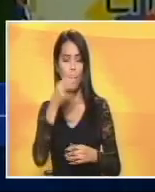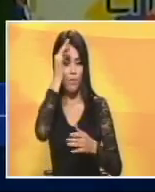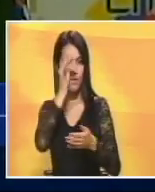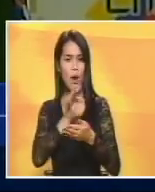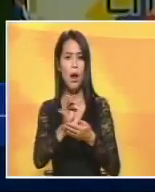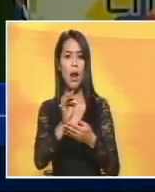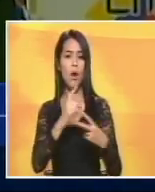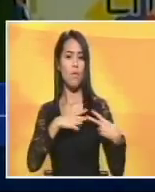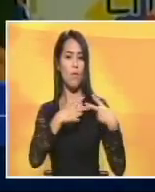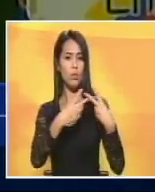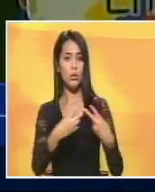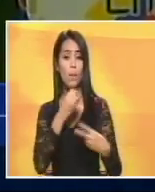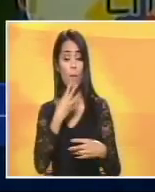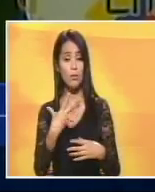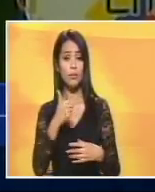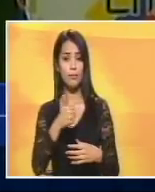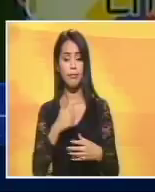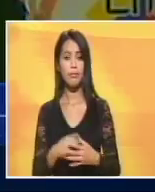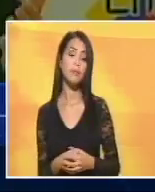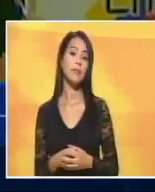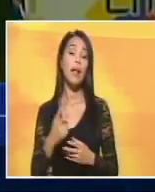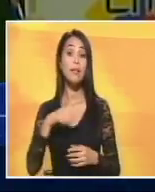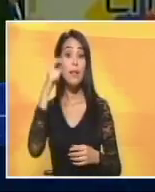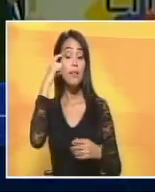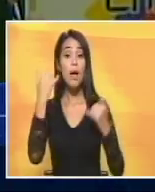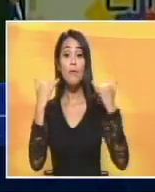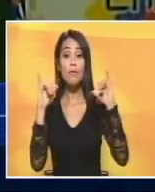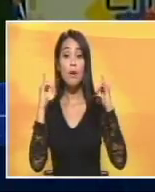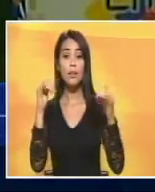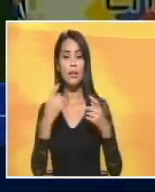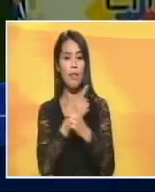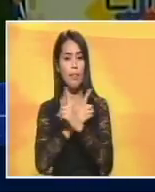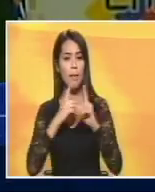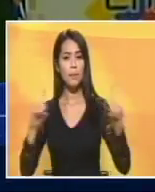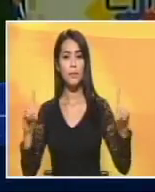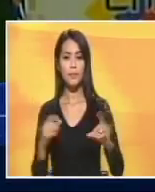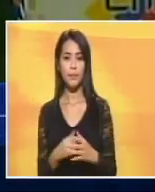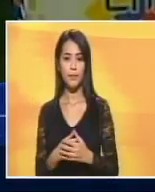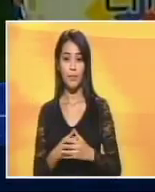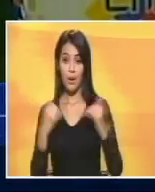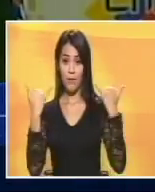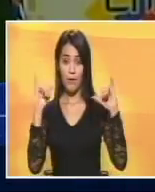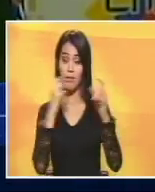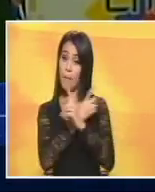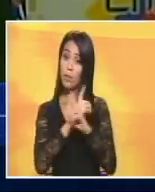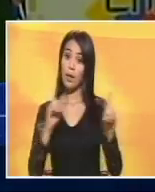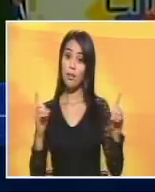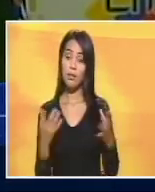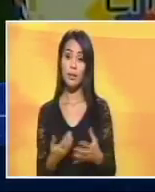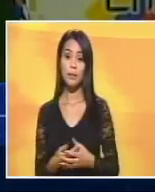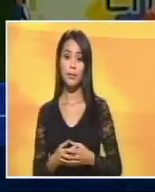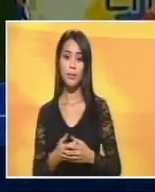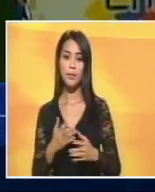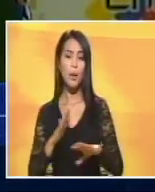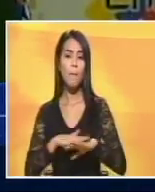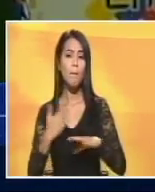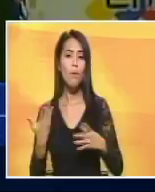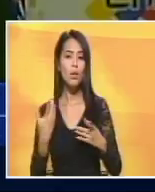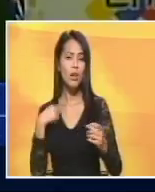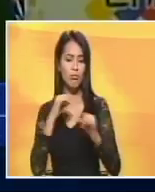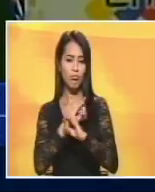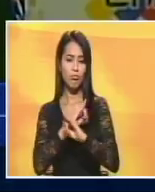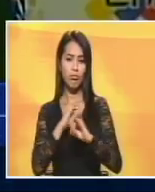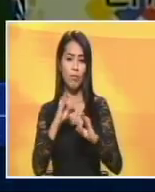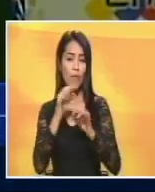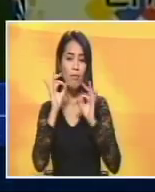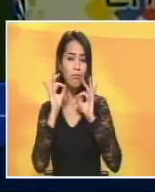voluntad, bueno, vamos a darnos ese día como fiesta democrática. Decimos que es una fiesta democrática porque es un fin esencial